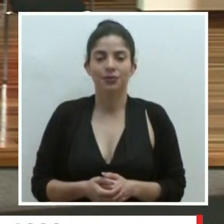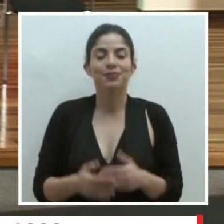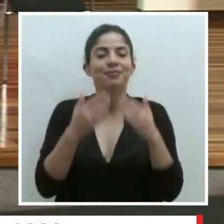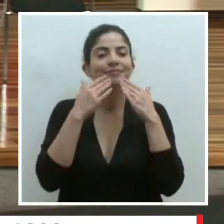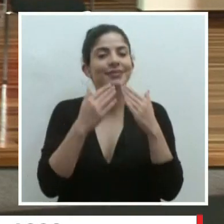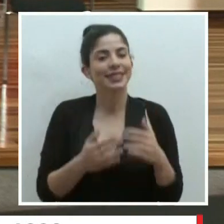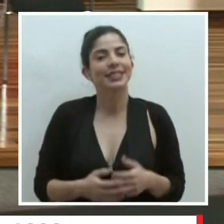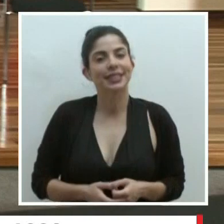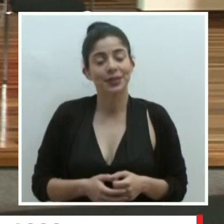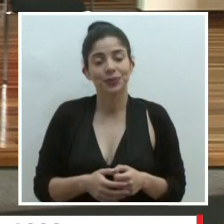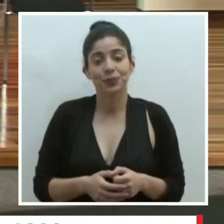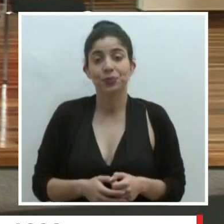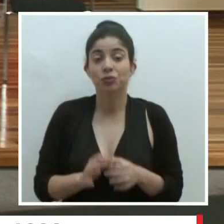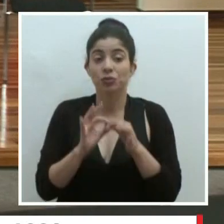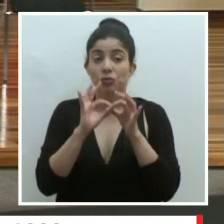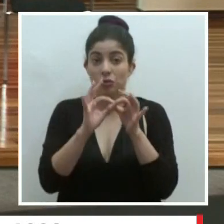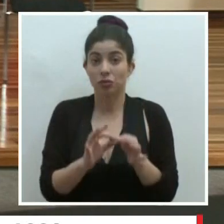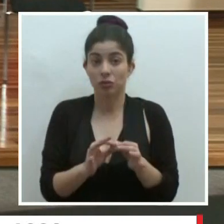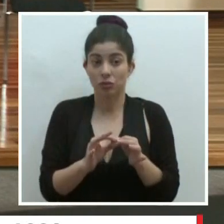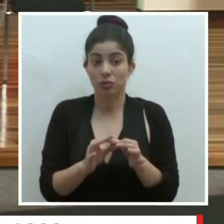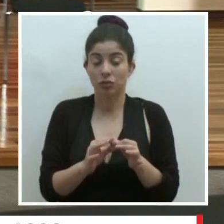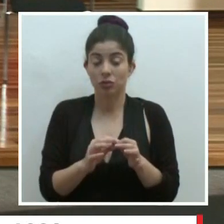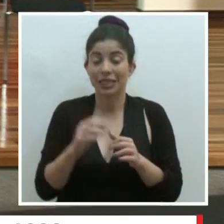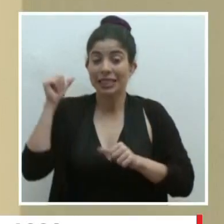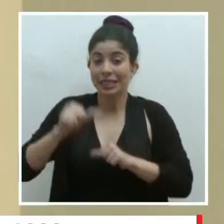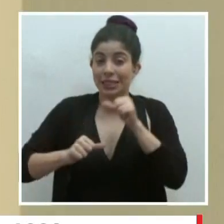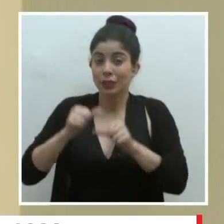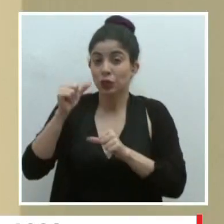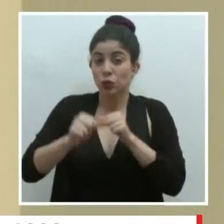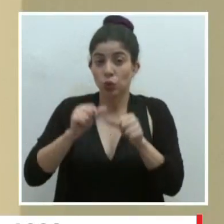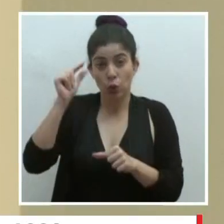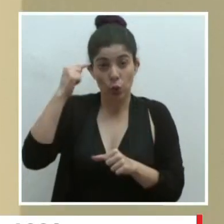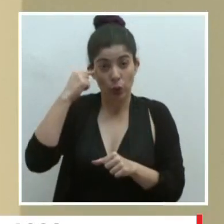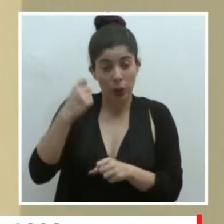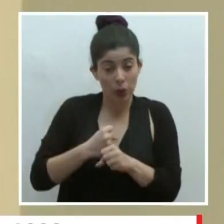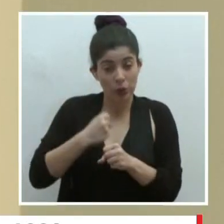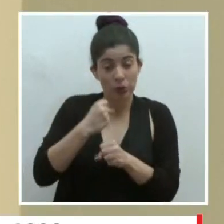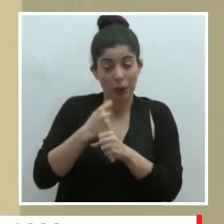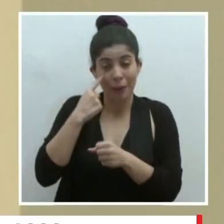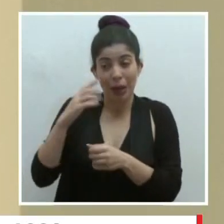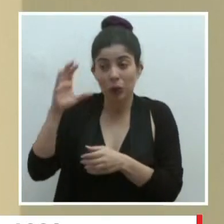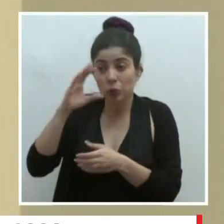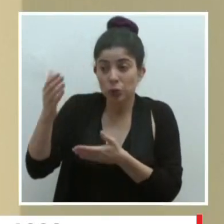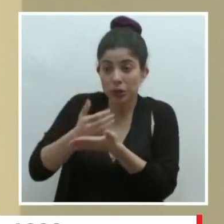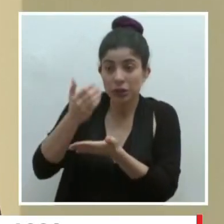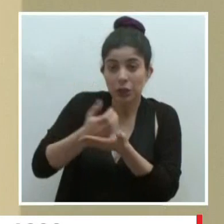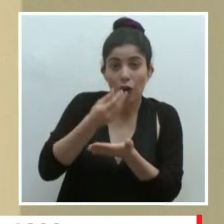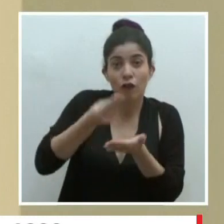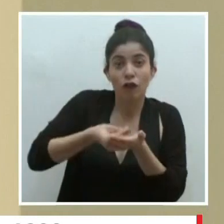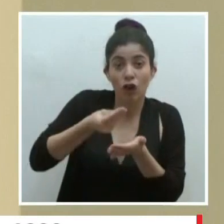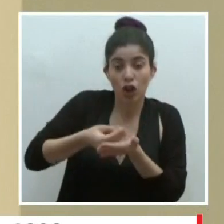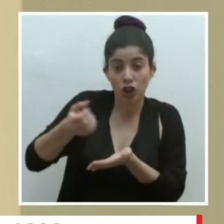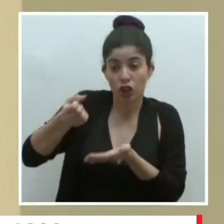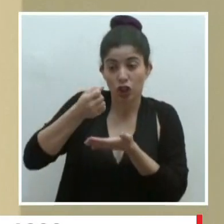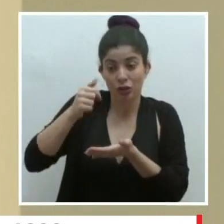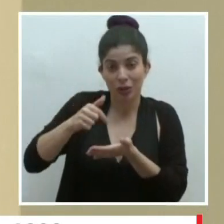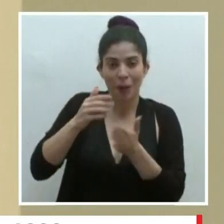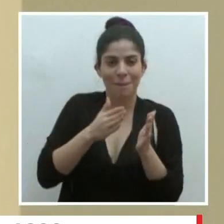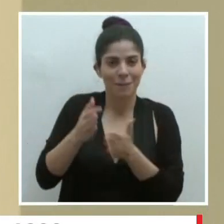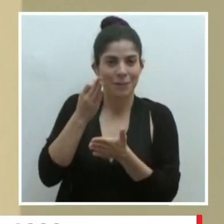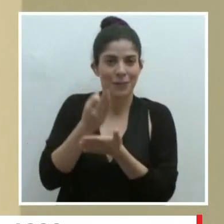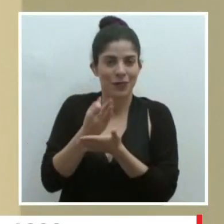Gracias. En relación al esfuerzo que ha venido haciendo el gobierno para financiarse justamente dentro del plan de financiamiento